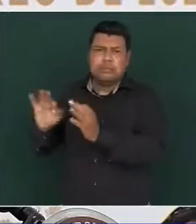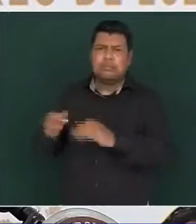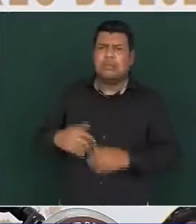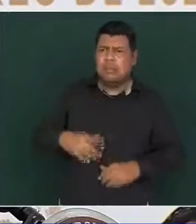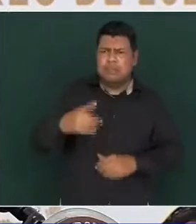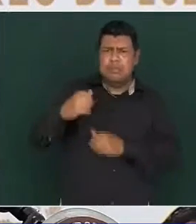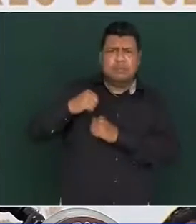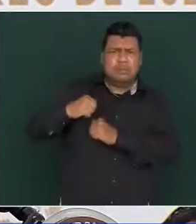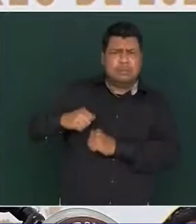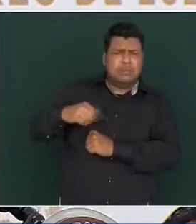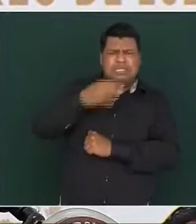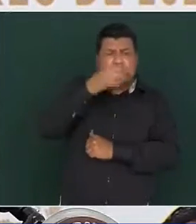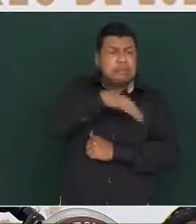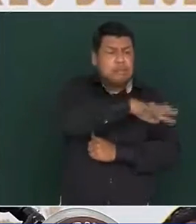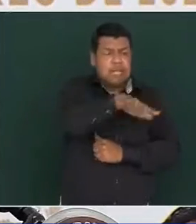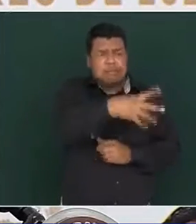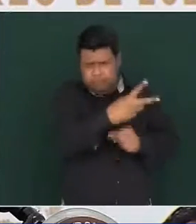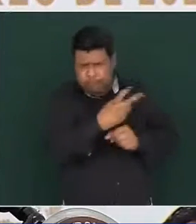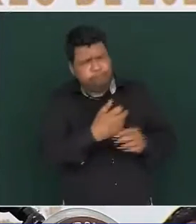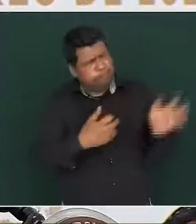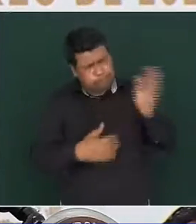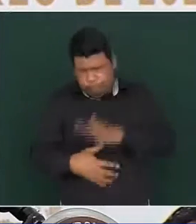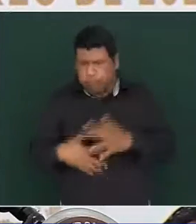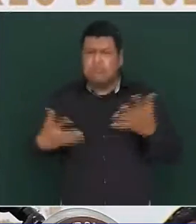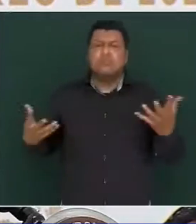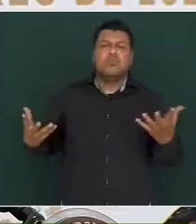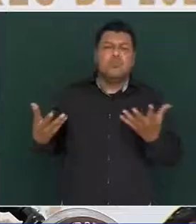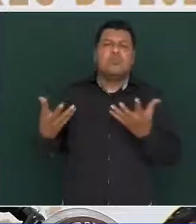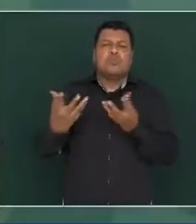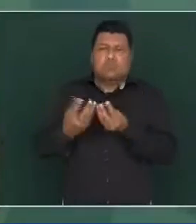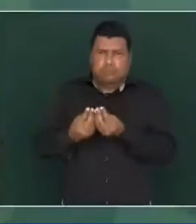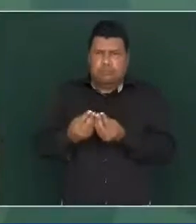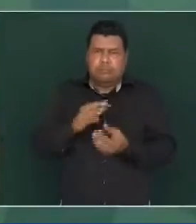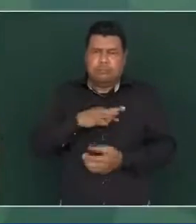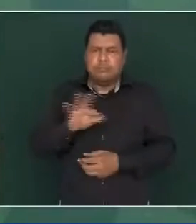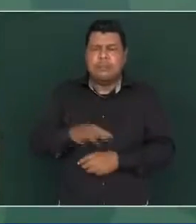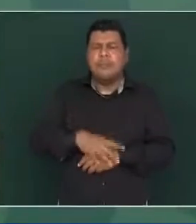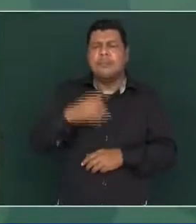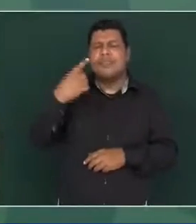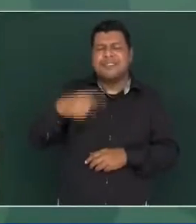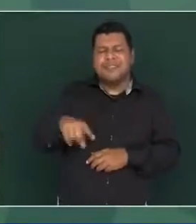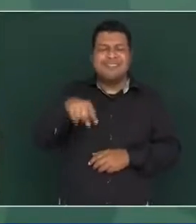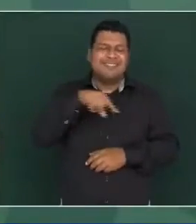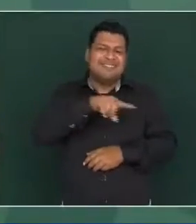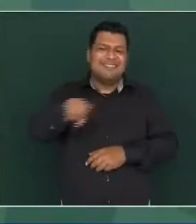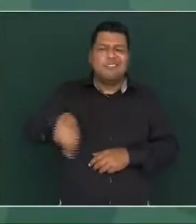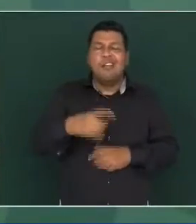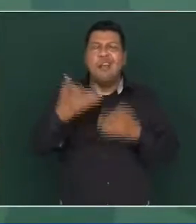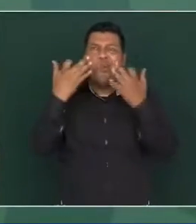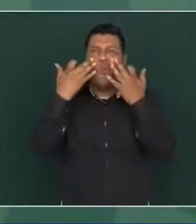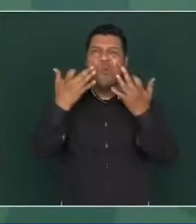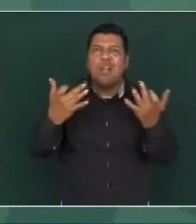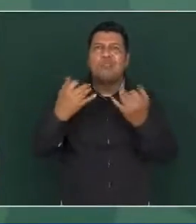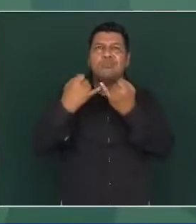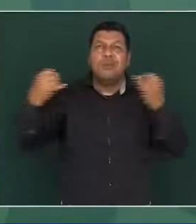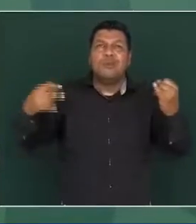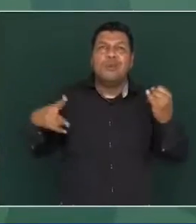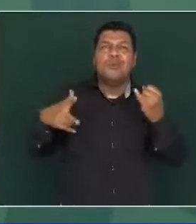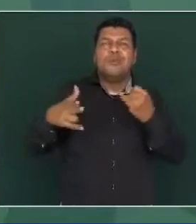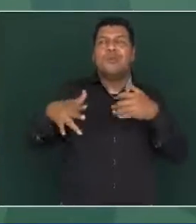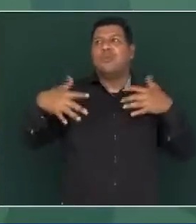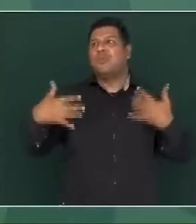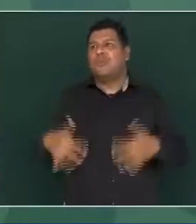su asentamiento en los municipios que están cercanos ahí, van a tener su espacio para que presencien también esta actividad importante, que